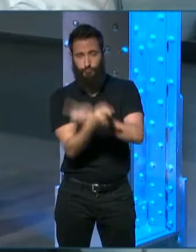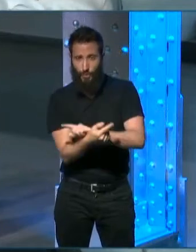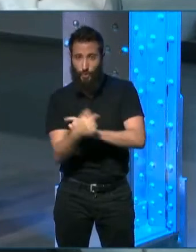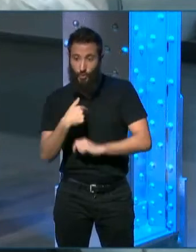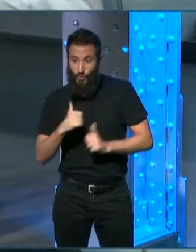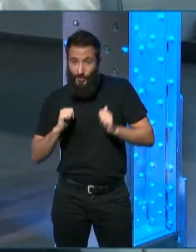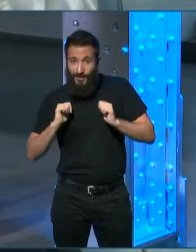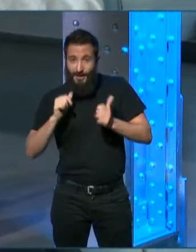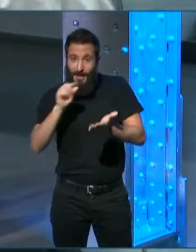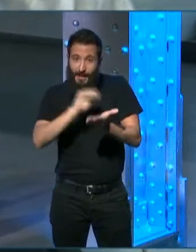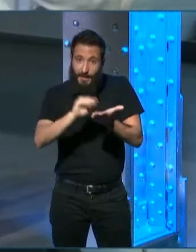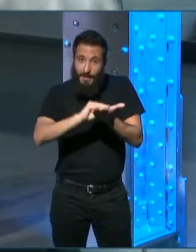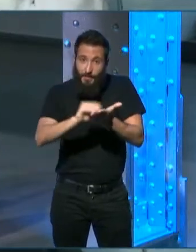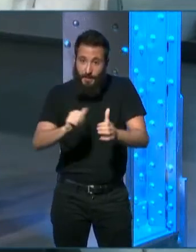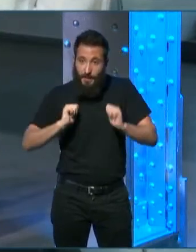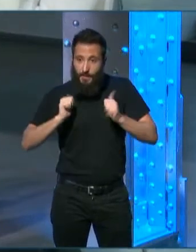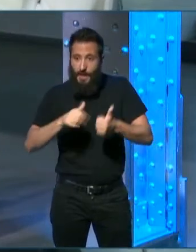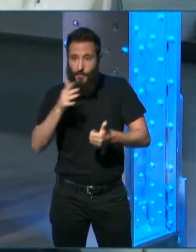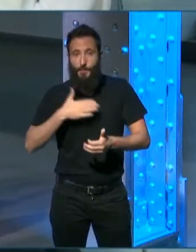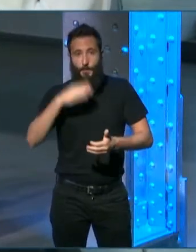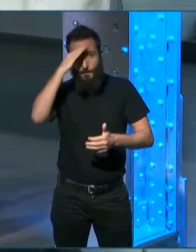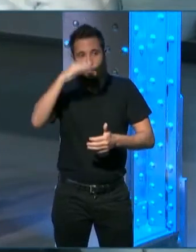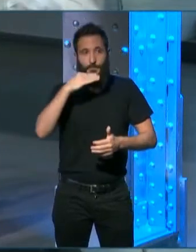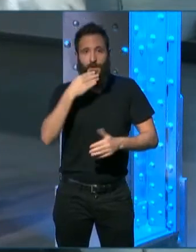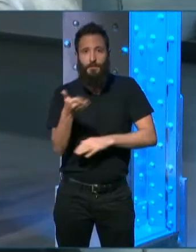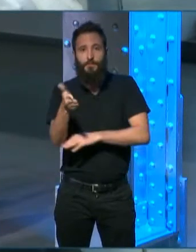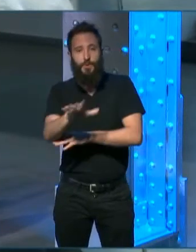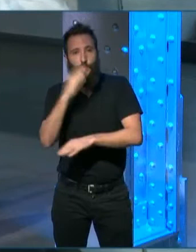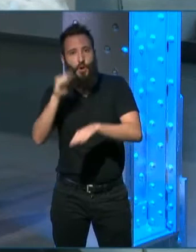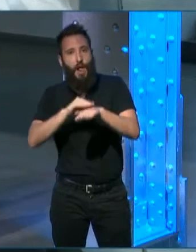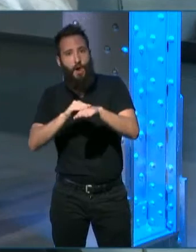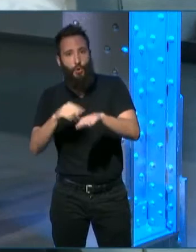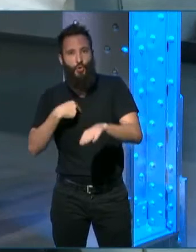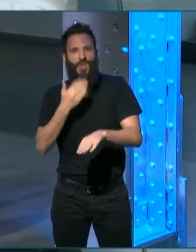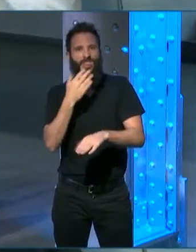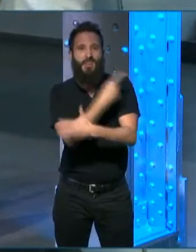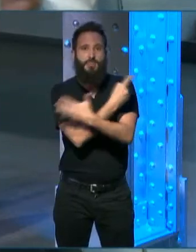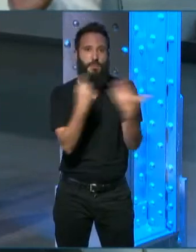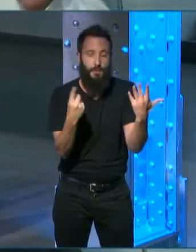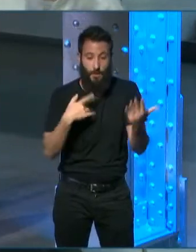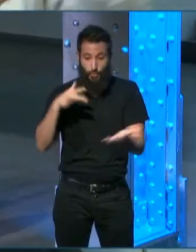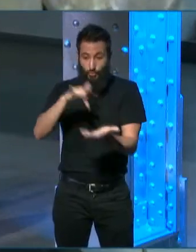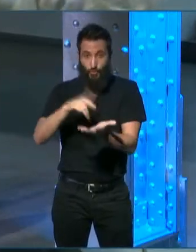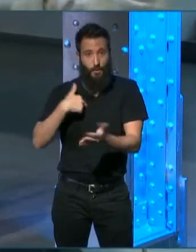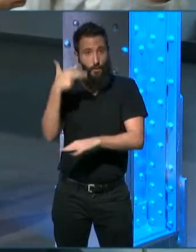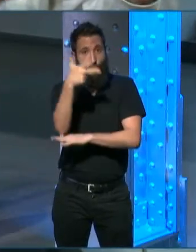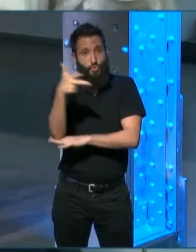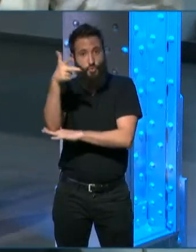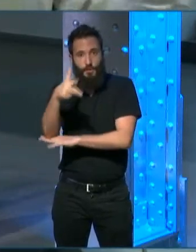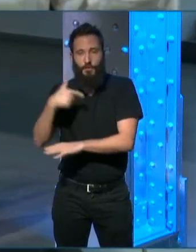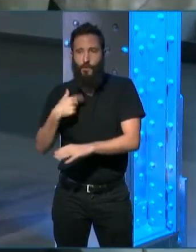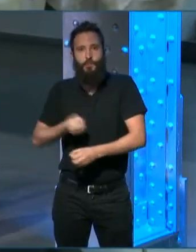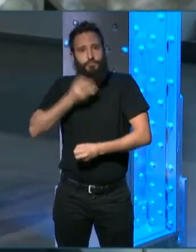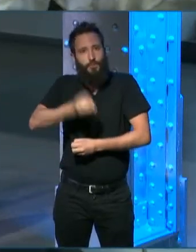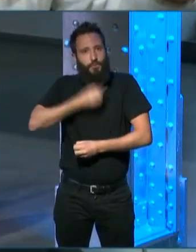padre murió alcohólico, se suicidó cuando yo tenía 16 años. Y en algún momento del documental lo comento y lo digo. Y todos decimos a una